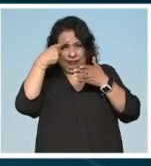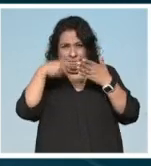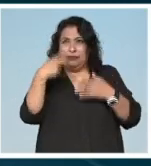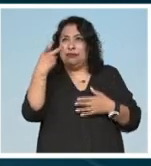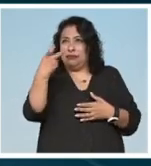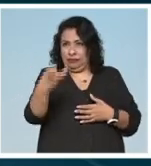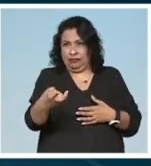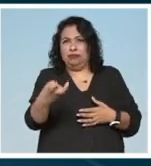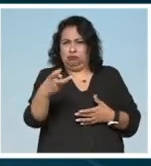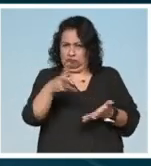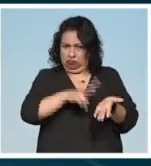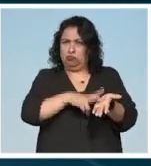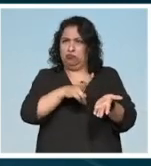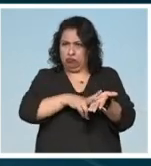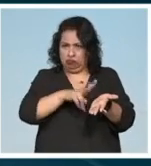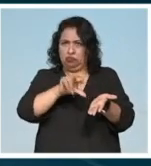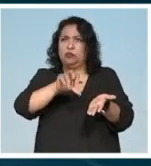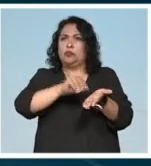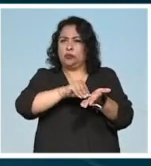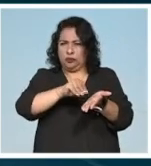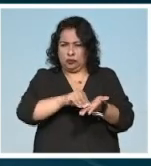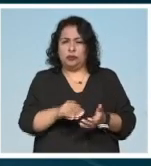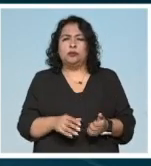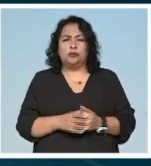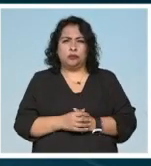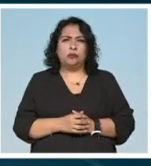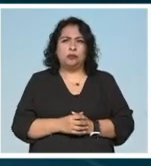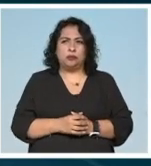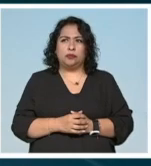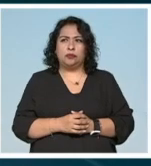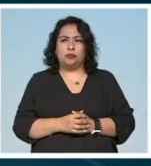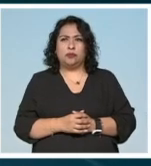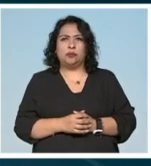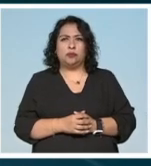siendo válido todavía hoy.